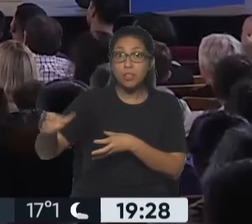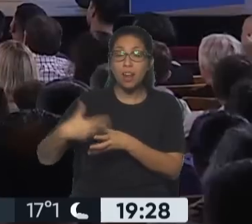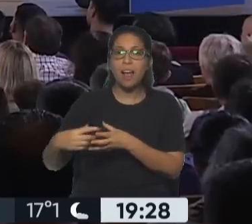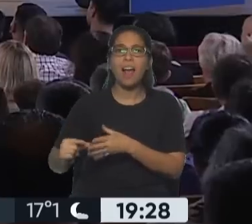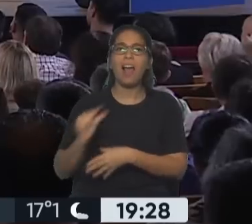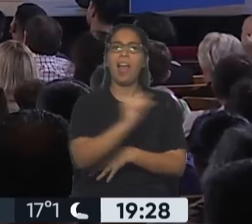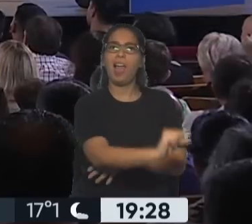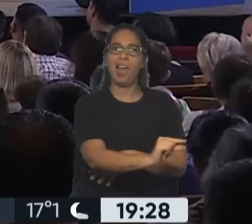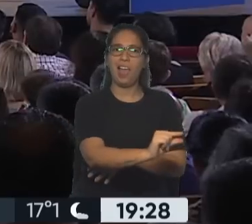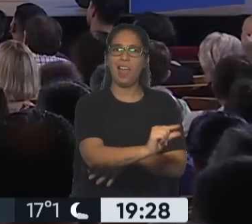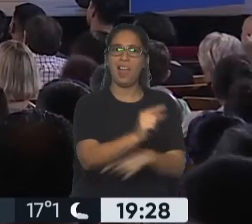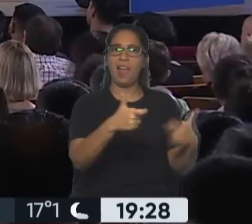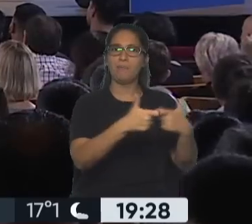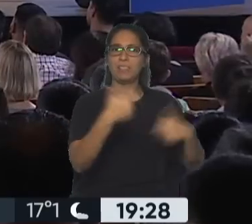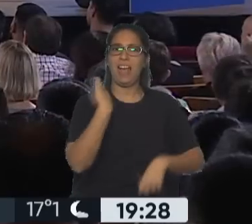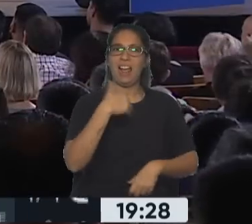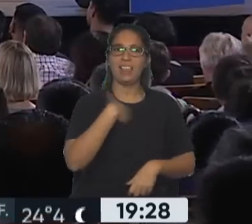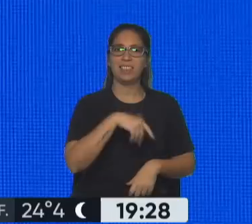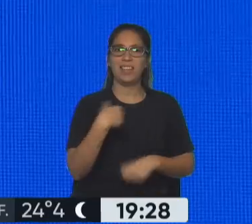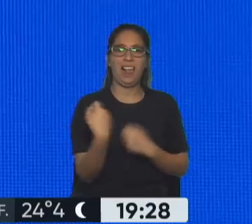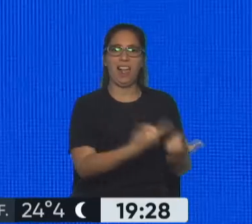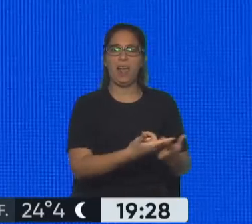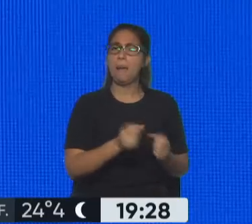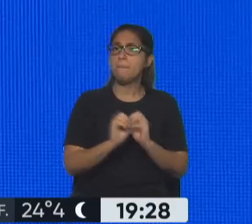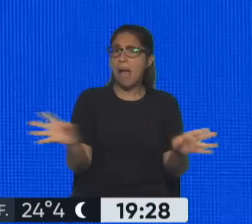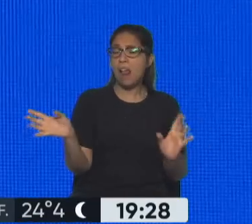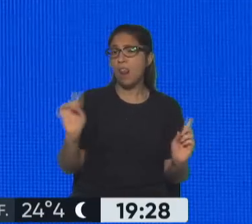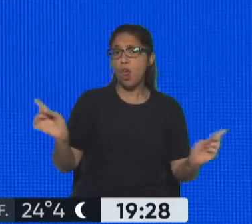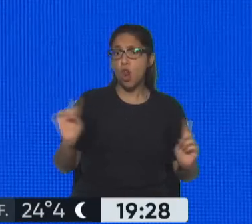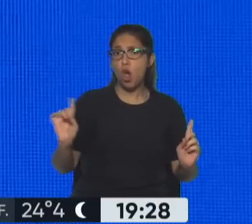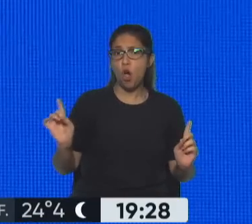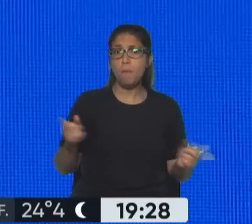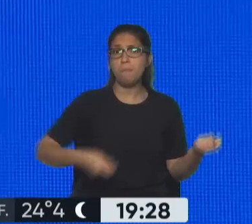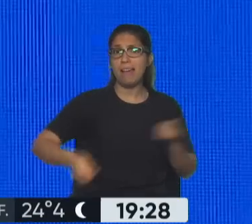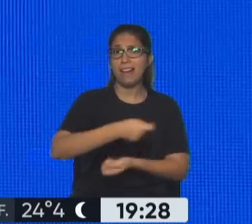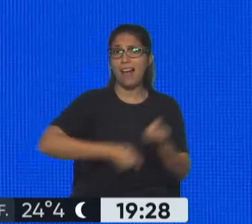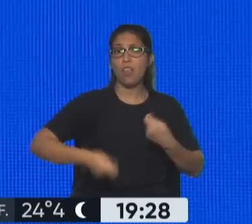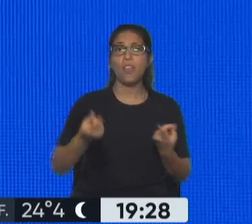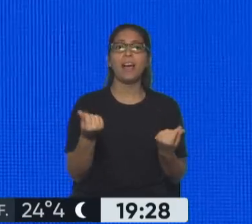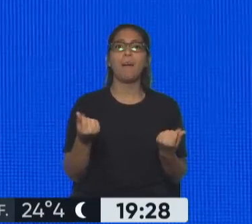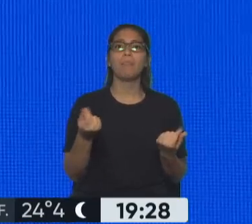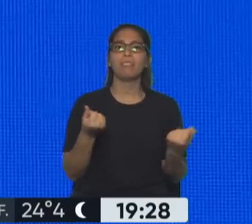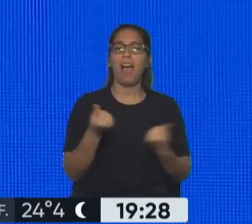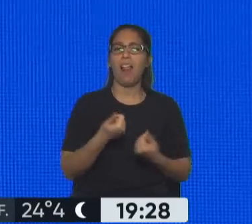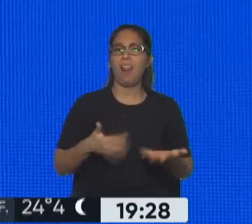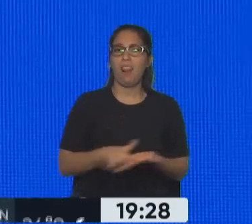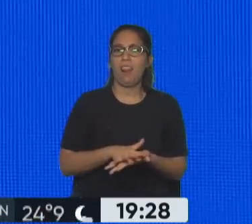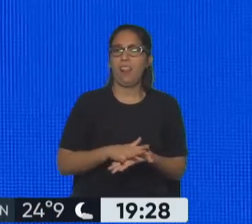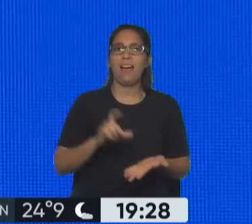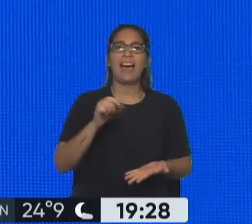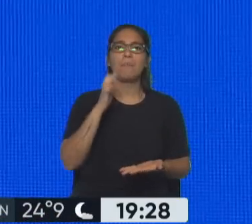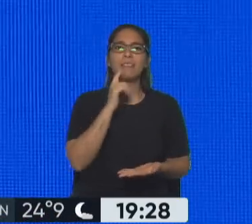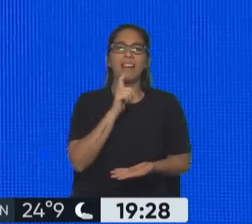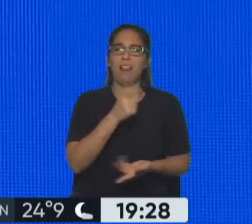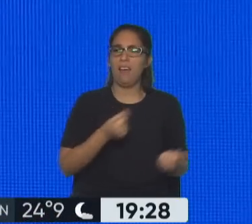las principales compañías argentinas. ¿Estaba mal? No, no estaba mal, porque es un mercado de capitales. Está bien tener un mercado de capitales